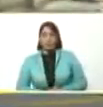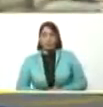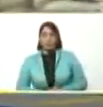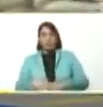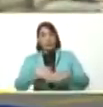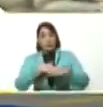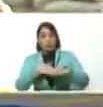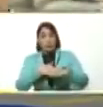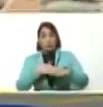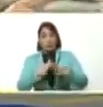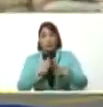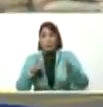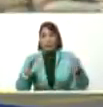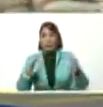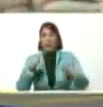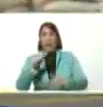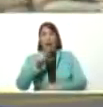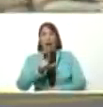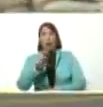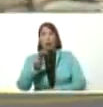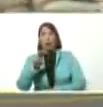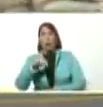perdón, la gran riqueza del aluminio.